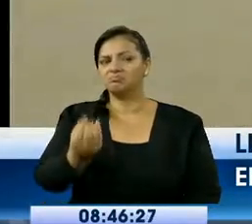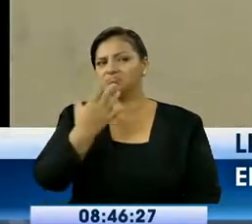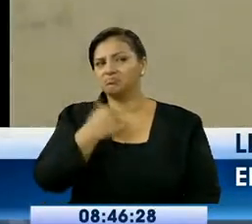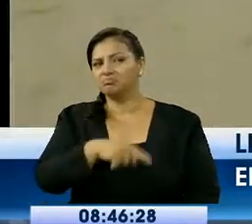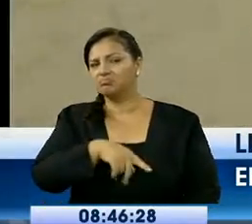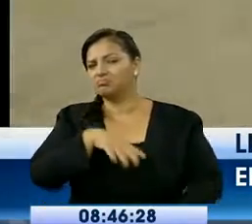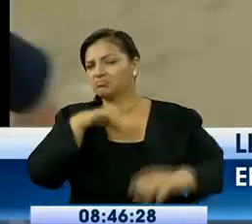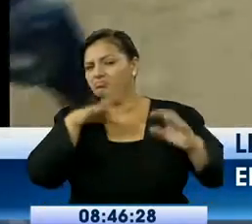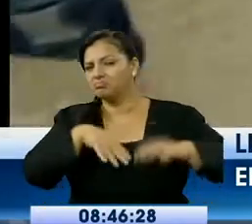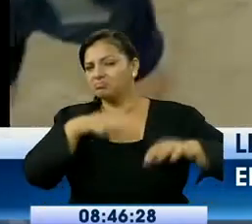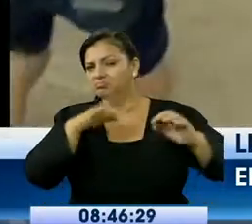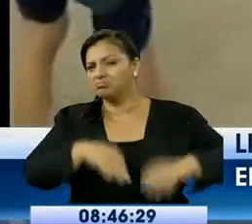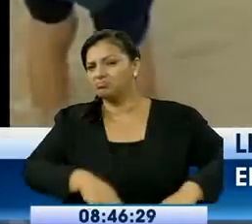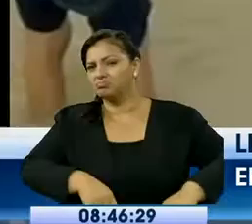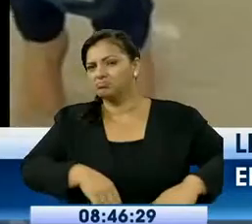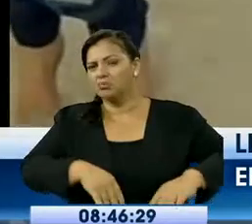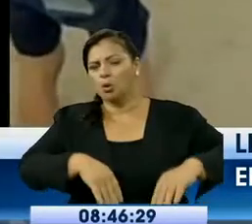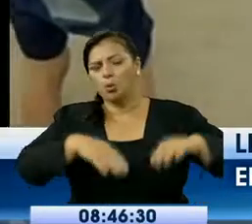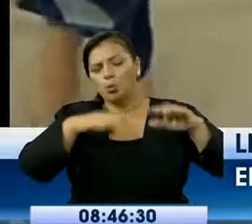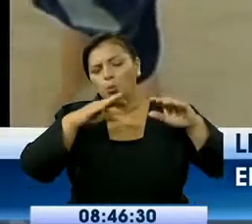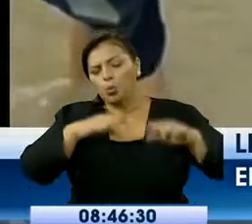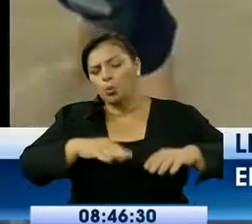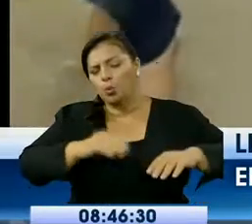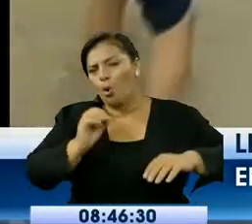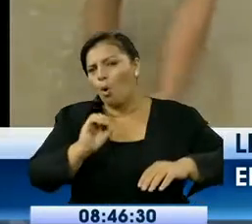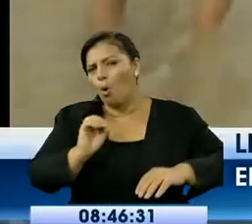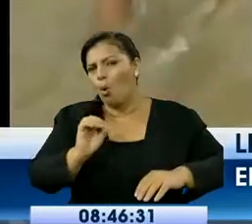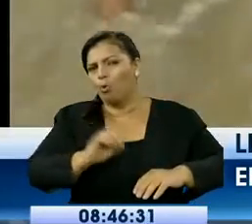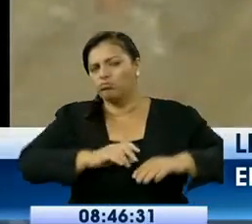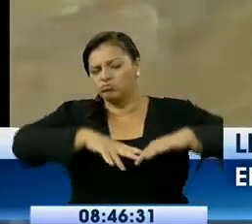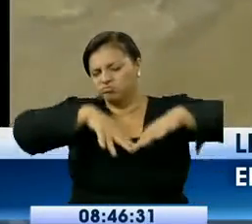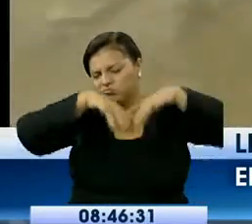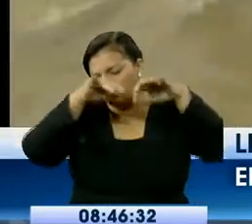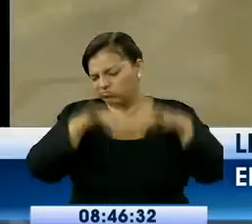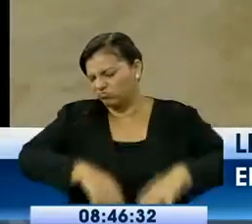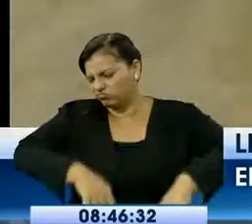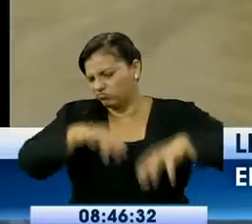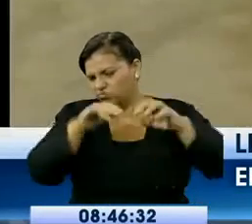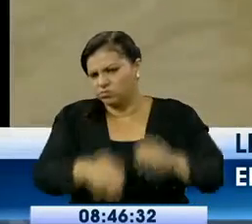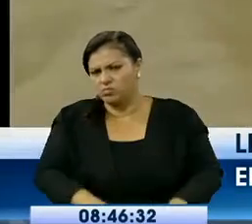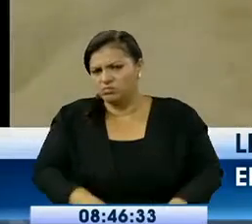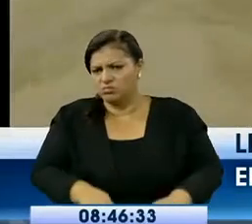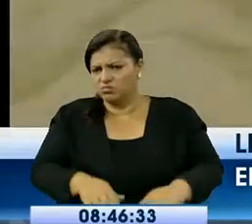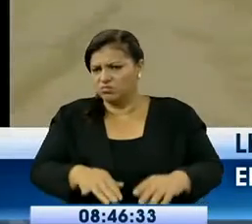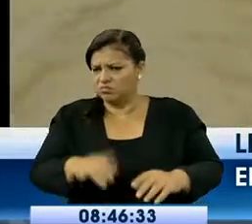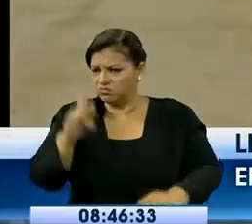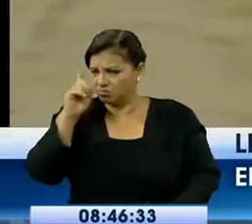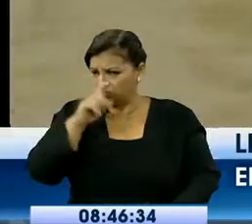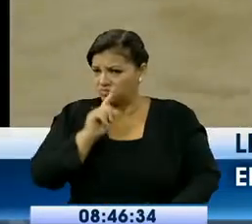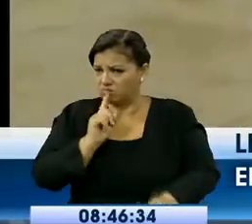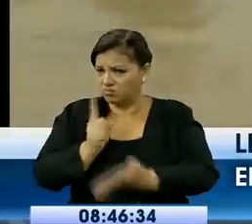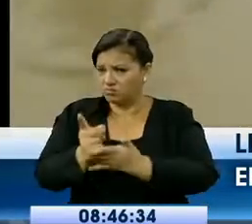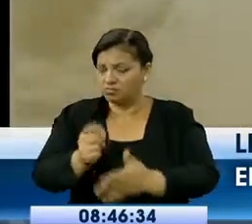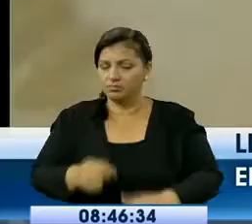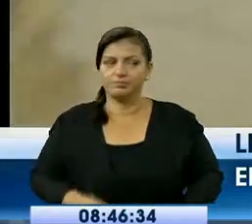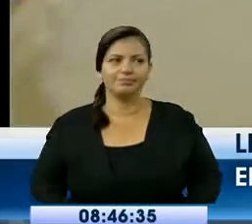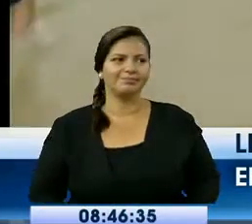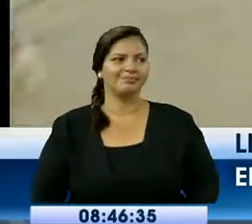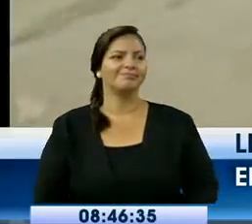llueve, sea lluvia intensa, lluvia pequeña, como en estos momentos, la situación es igual e incluso peor. Es